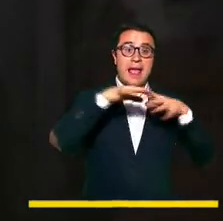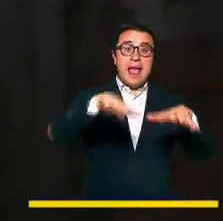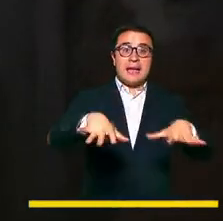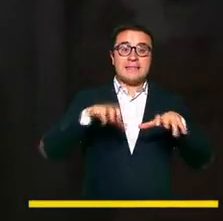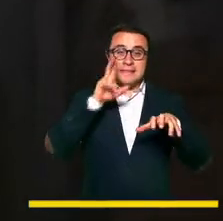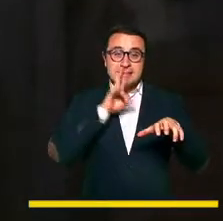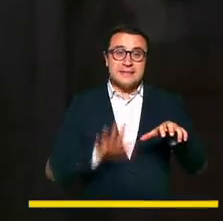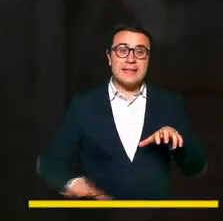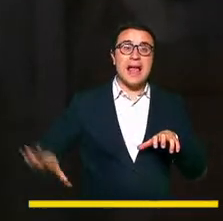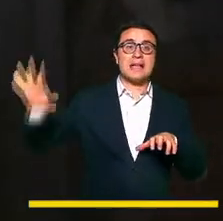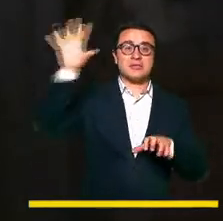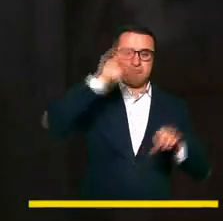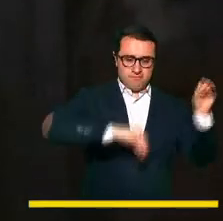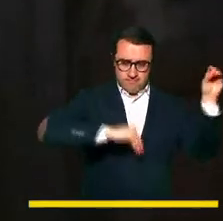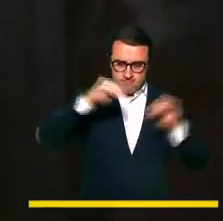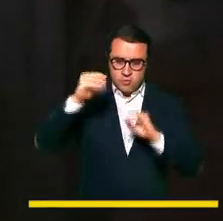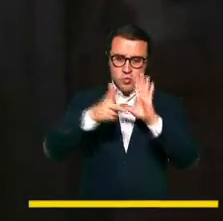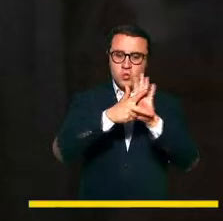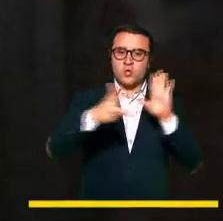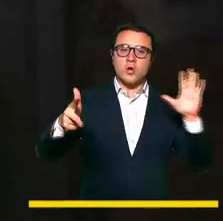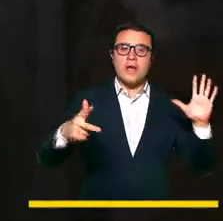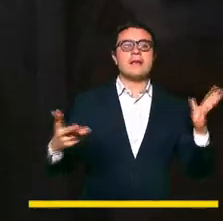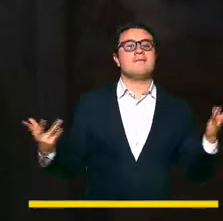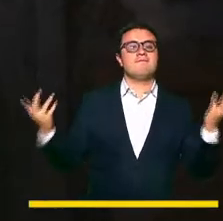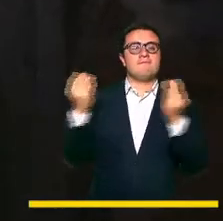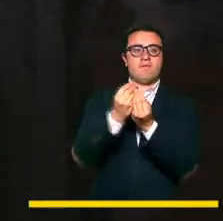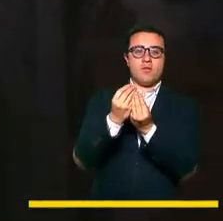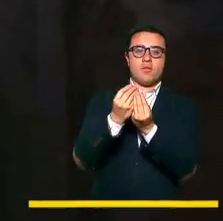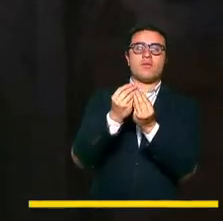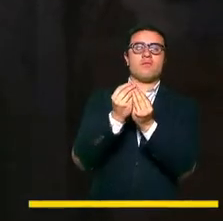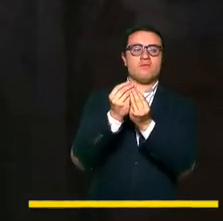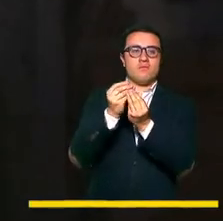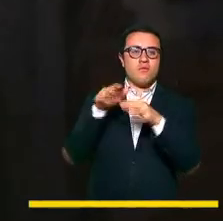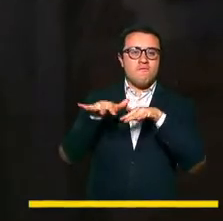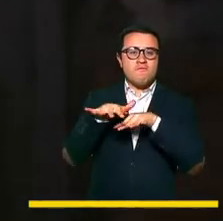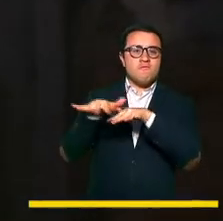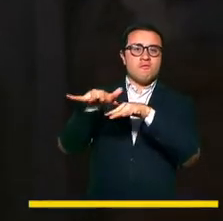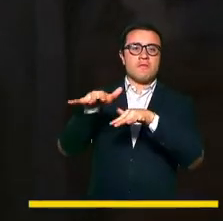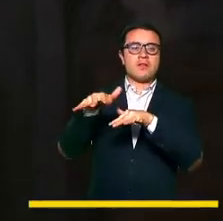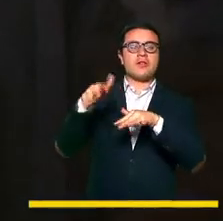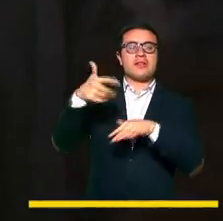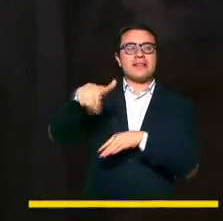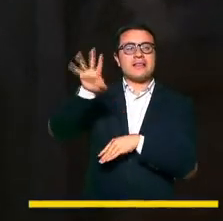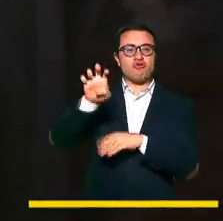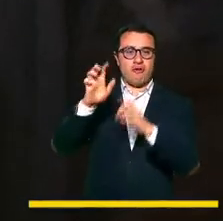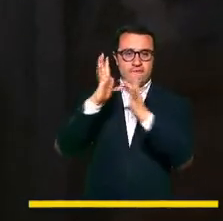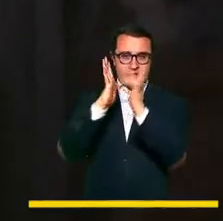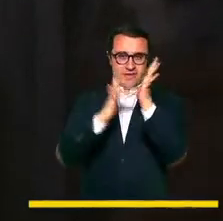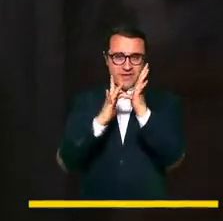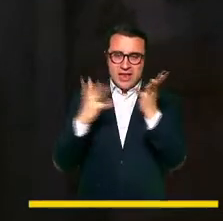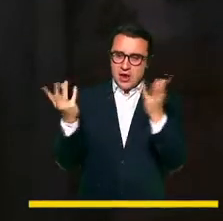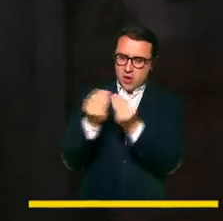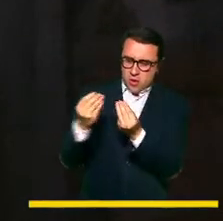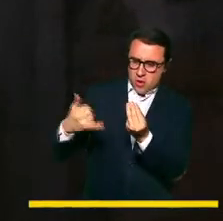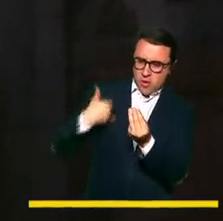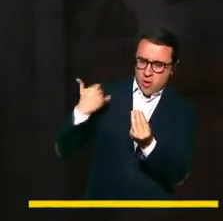Constituyente y le tocó al movimiento 19 de abril M19, el grupo de muchachos y